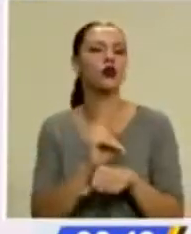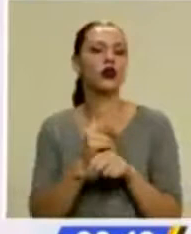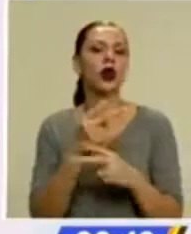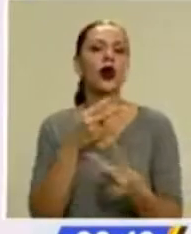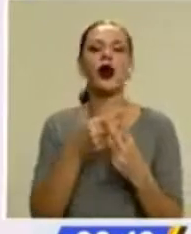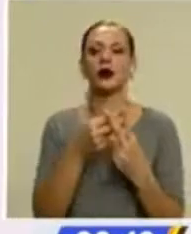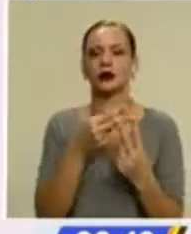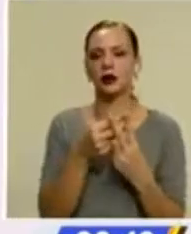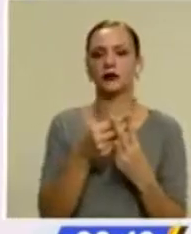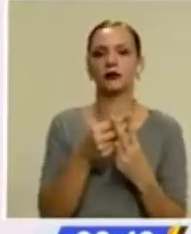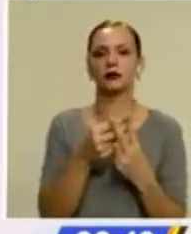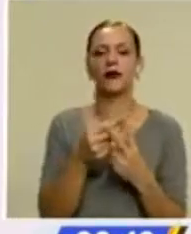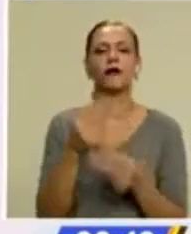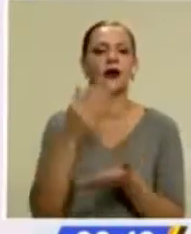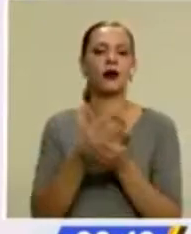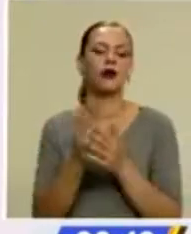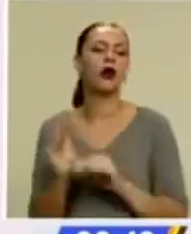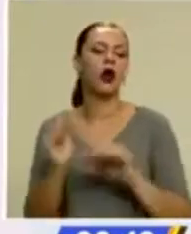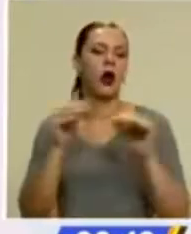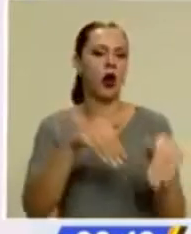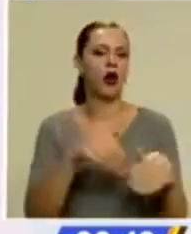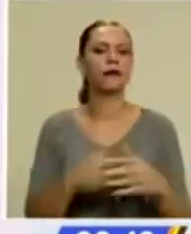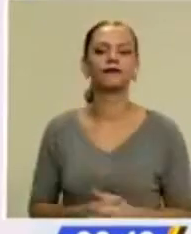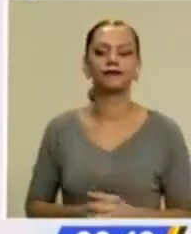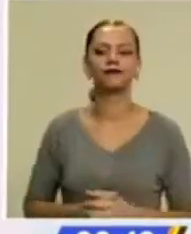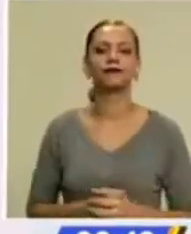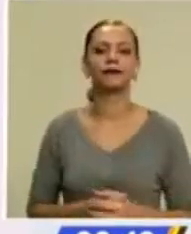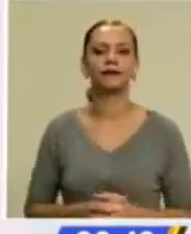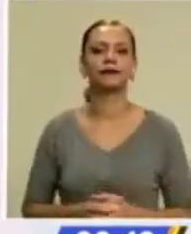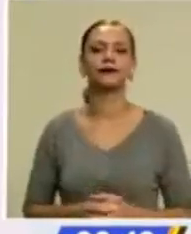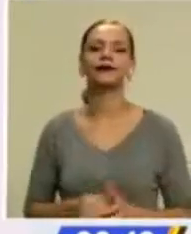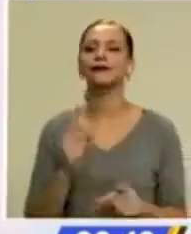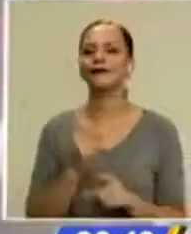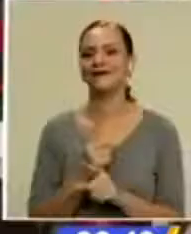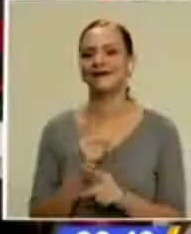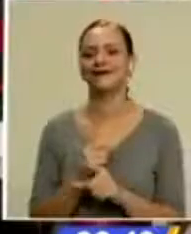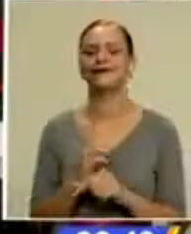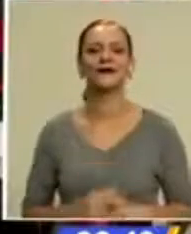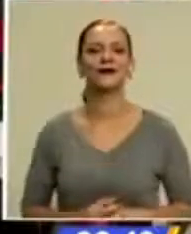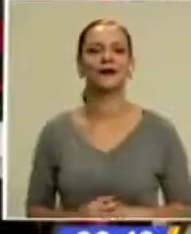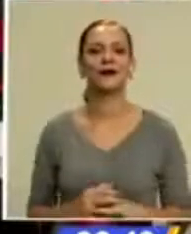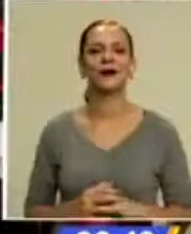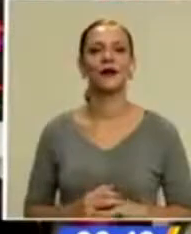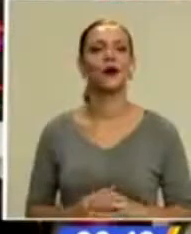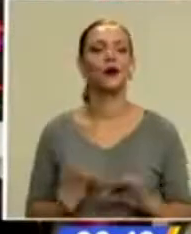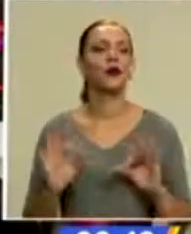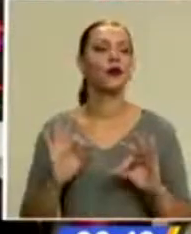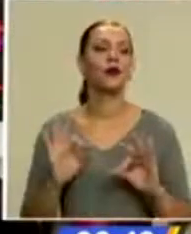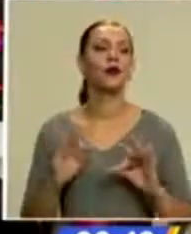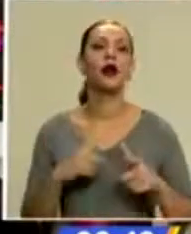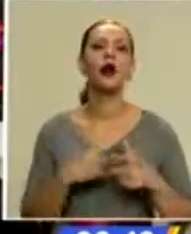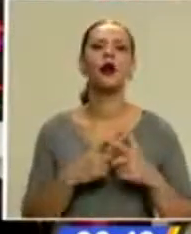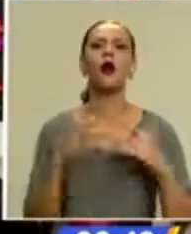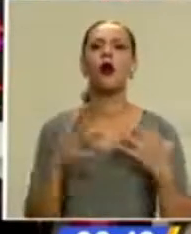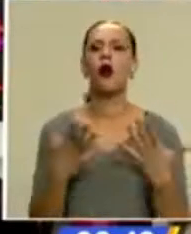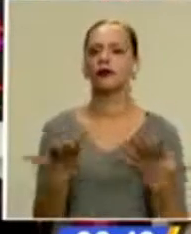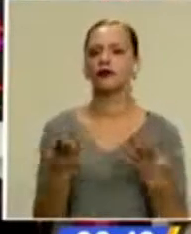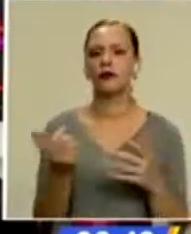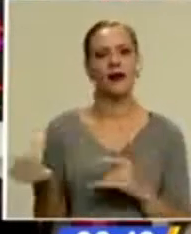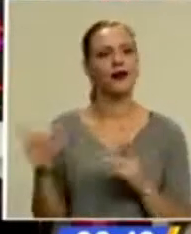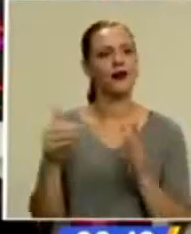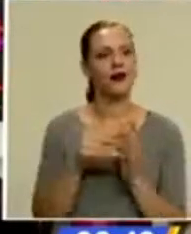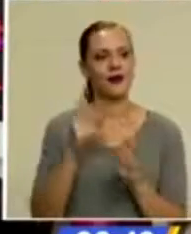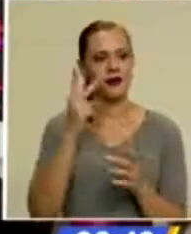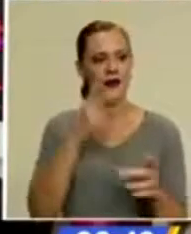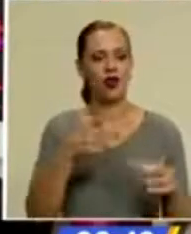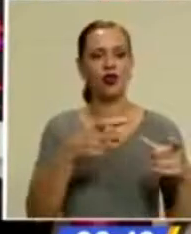el hashtag Frena la Ola. Exactamente. Okay. Muy bien, okay. Sergio, ¿cómo nos terminó de ir? Regresamos, ahí